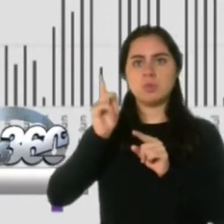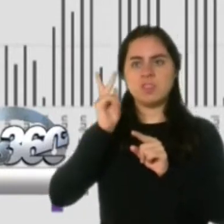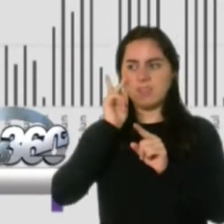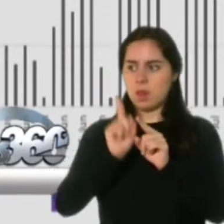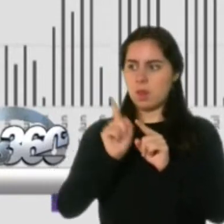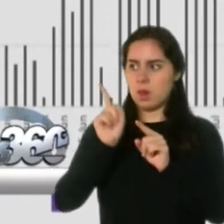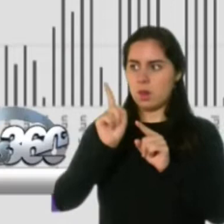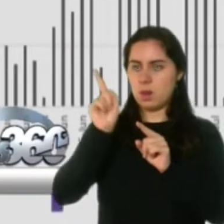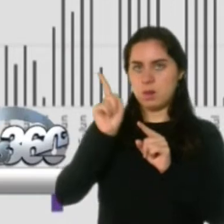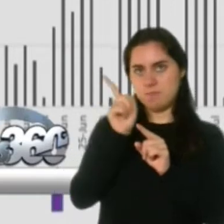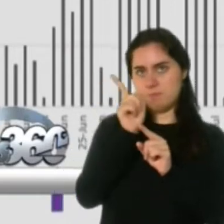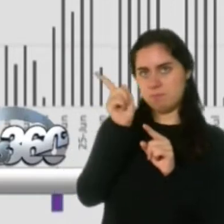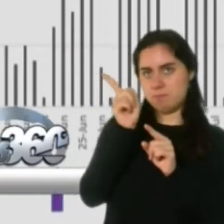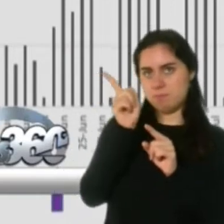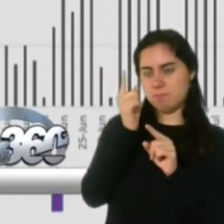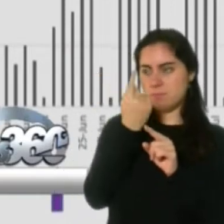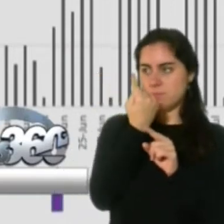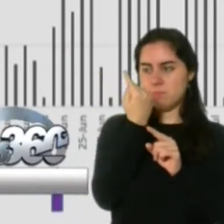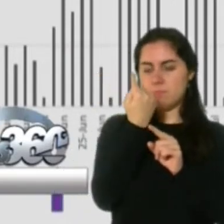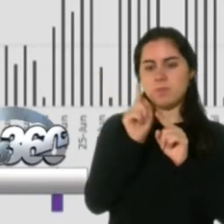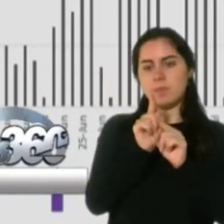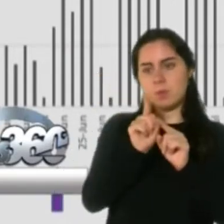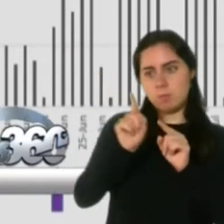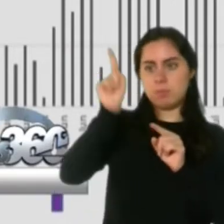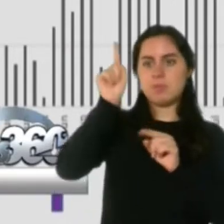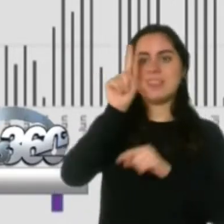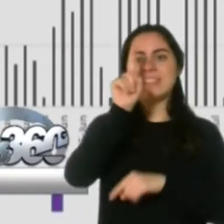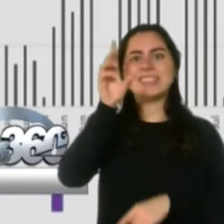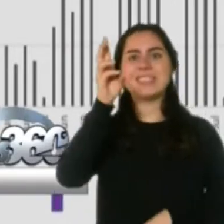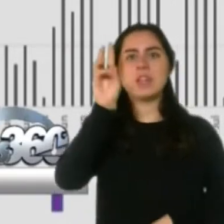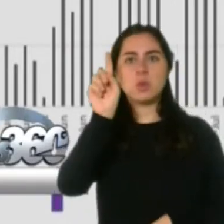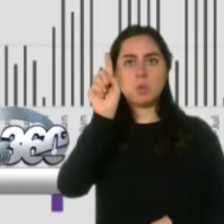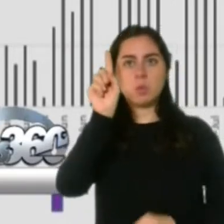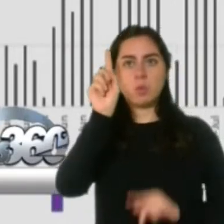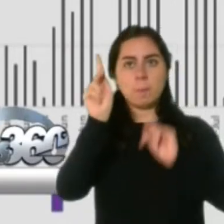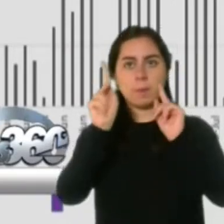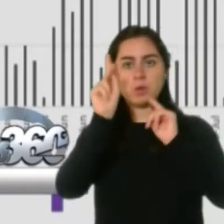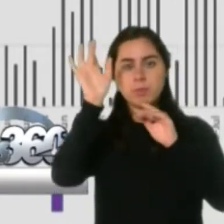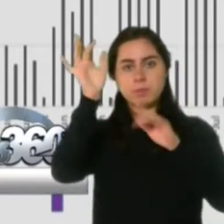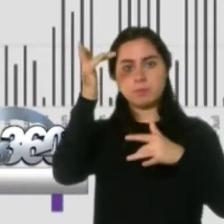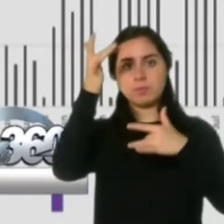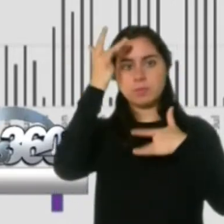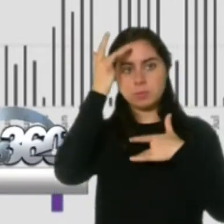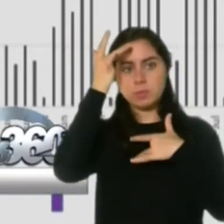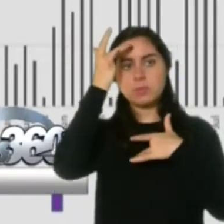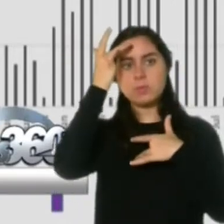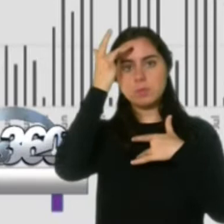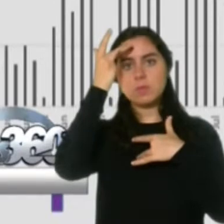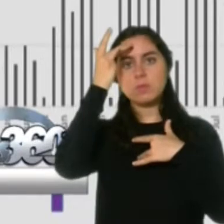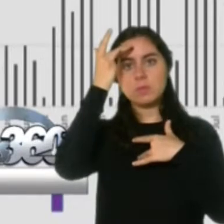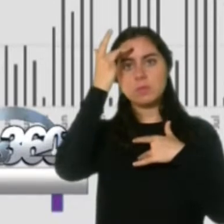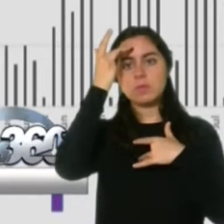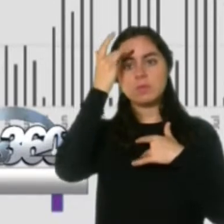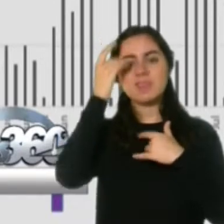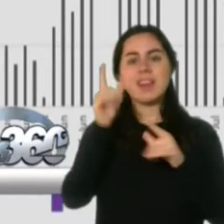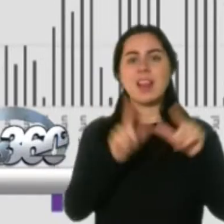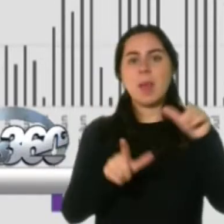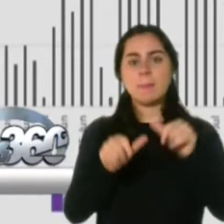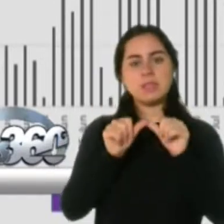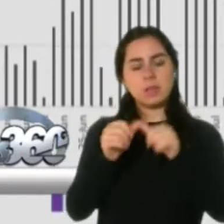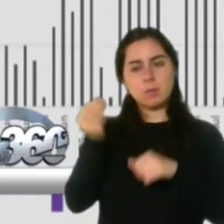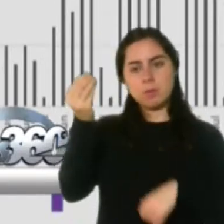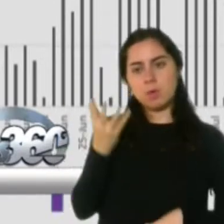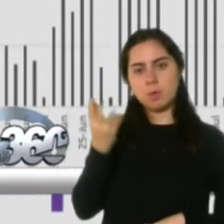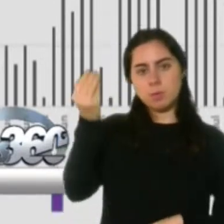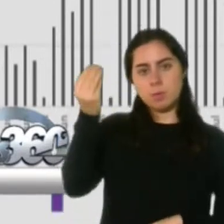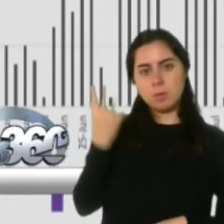casos alcanzó los 161 casos, y al día de hoy, con los datos que seguimos recibiendo de los laboratorios, para ese